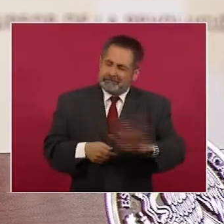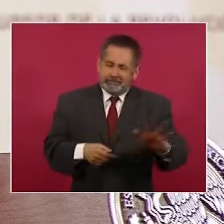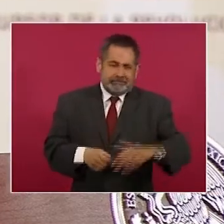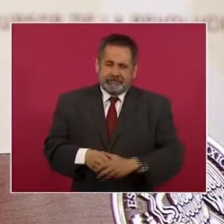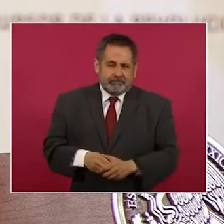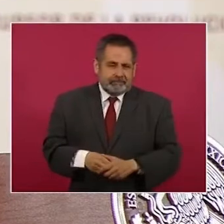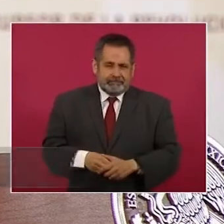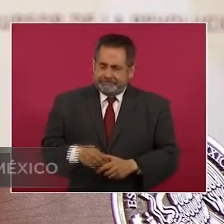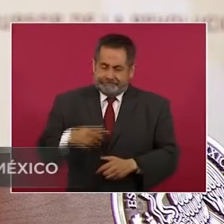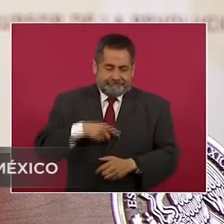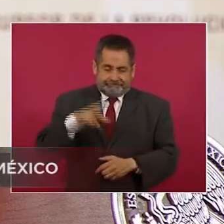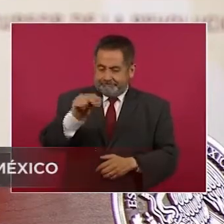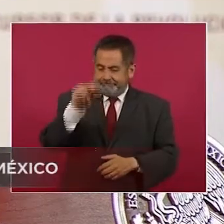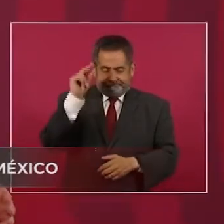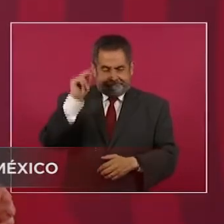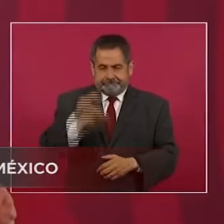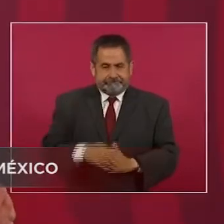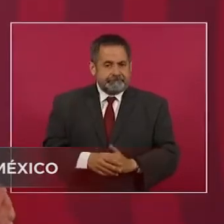No,